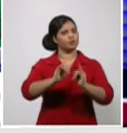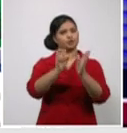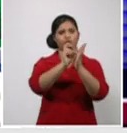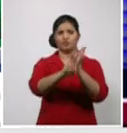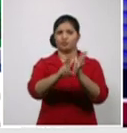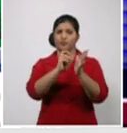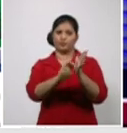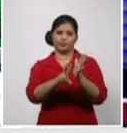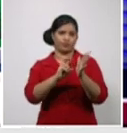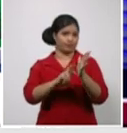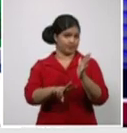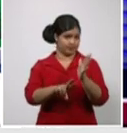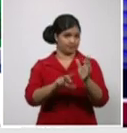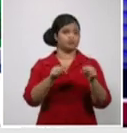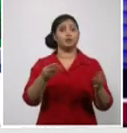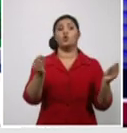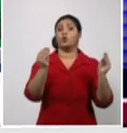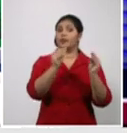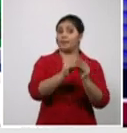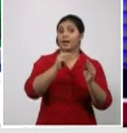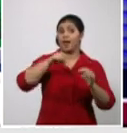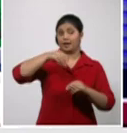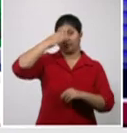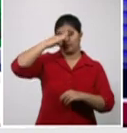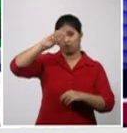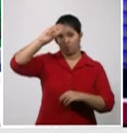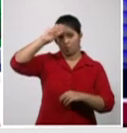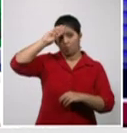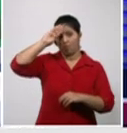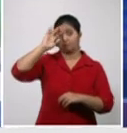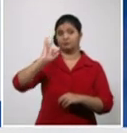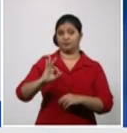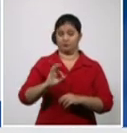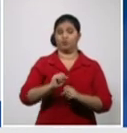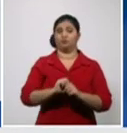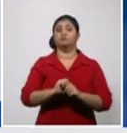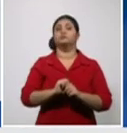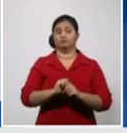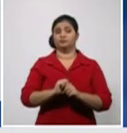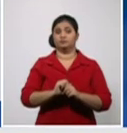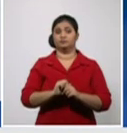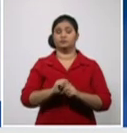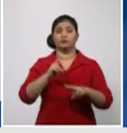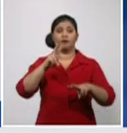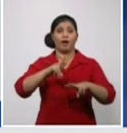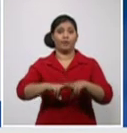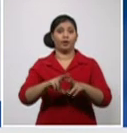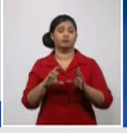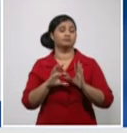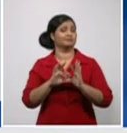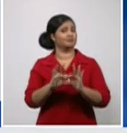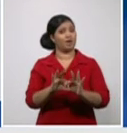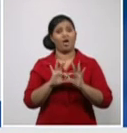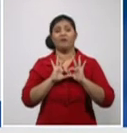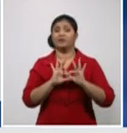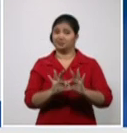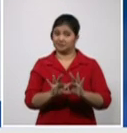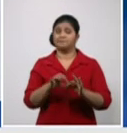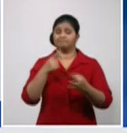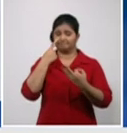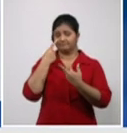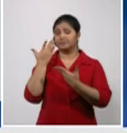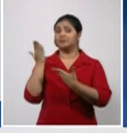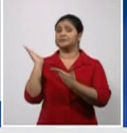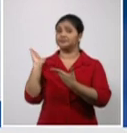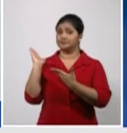830 pacientes diagnosticados ayer, La Habana con una cifra muy elevada, realmente